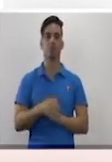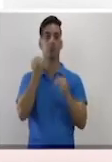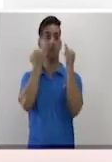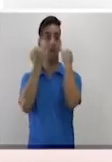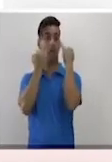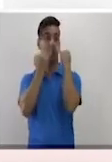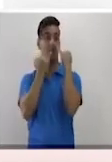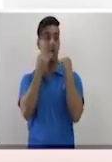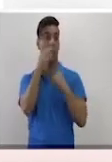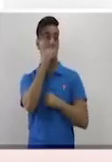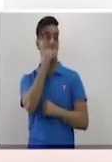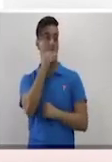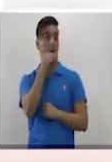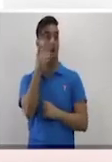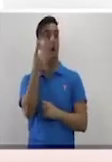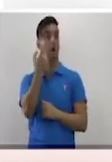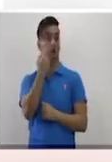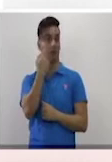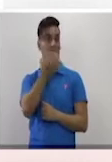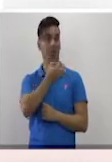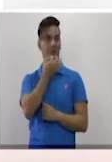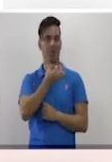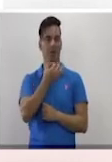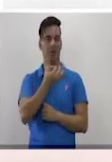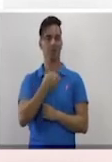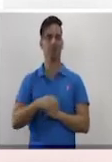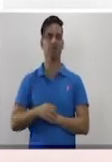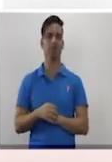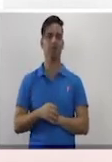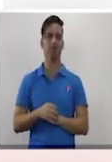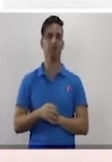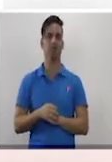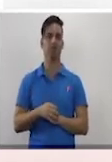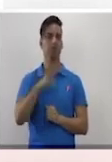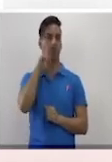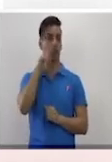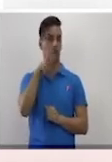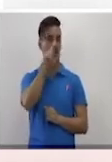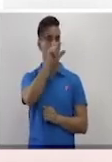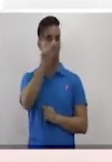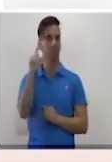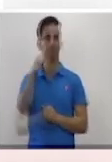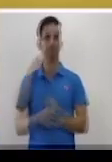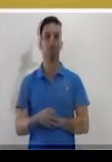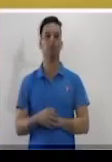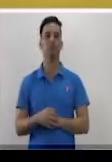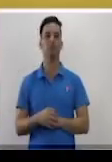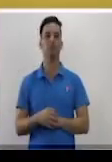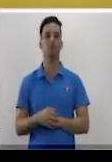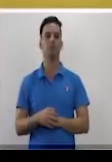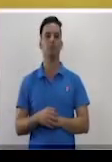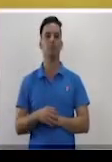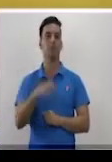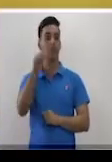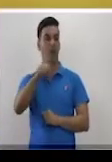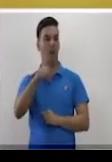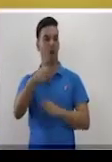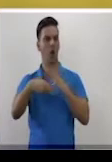los datos y ellas van a ser igual a 90 grados. Como te aparece en la pantalla. Entonces, vamos ahora a resolver la